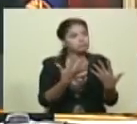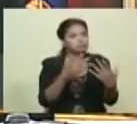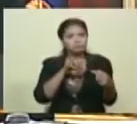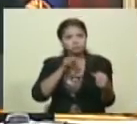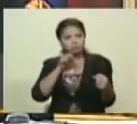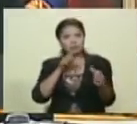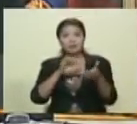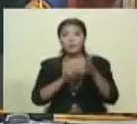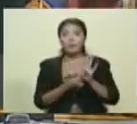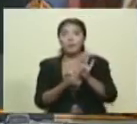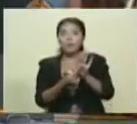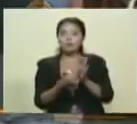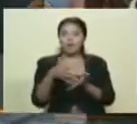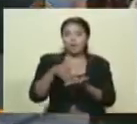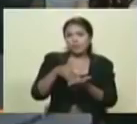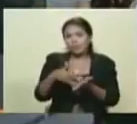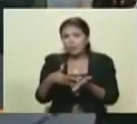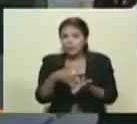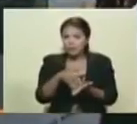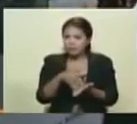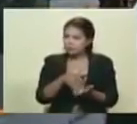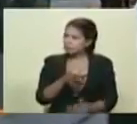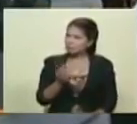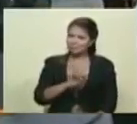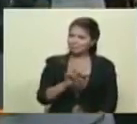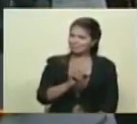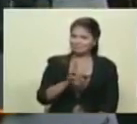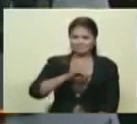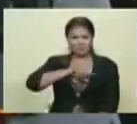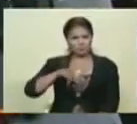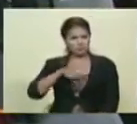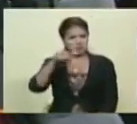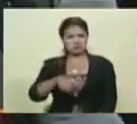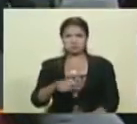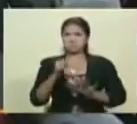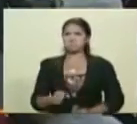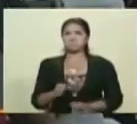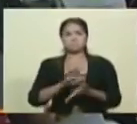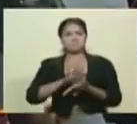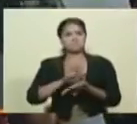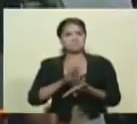una muestra de debilidad. No, nosotros estamos aquí plantados.